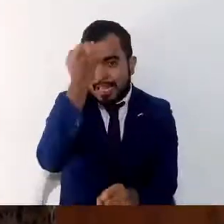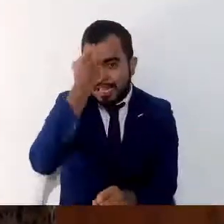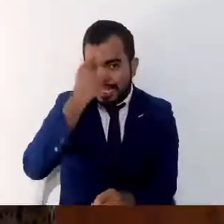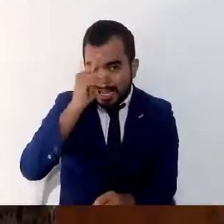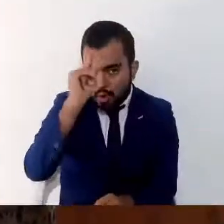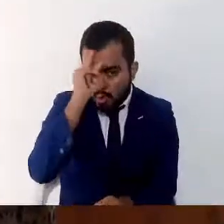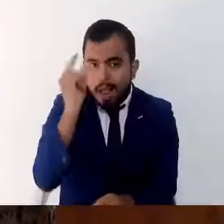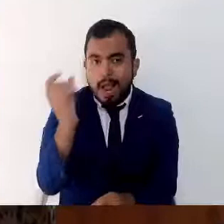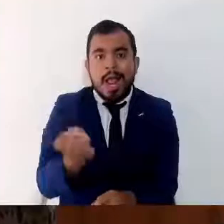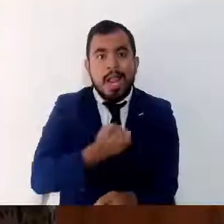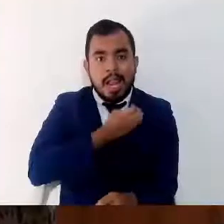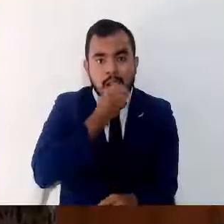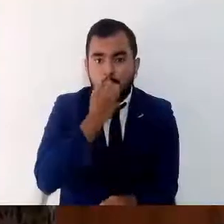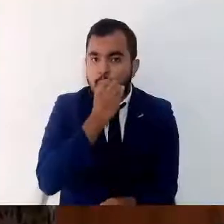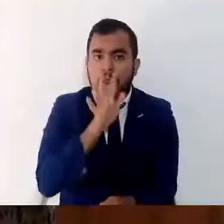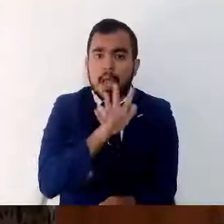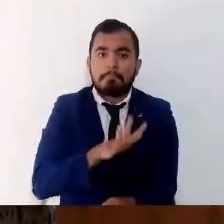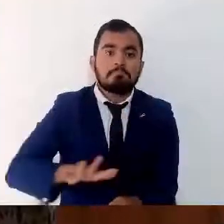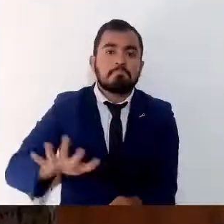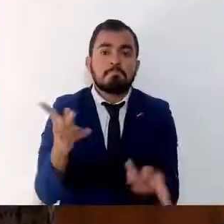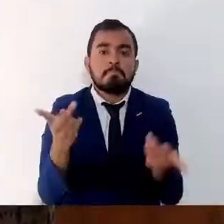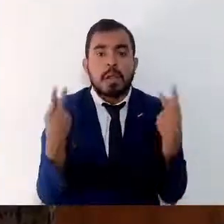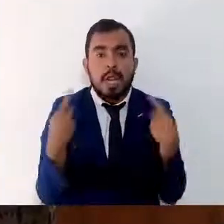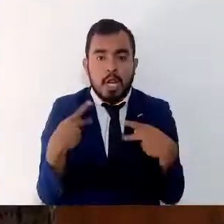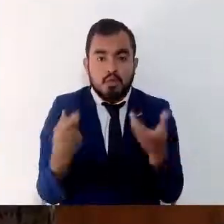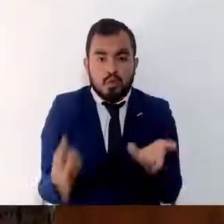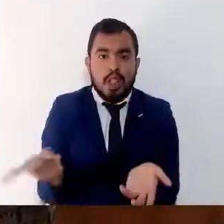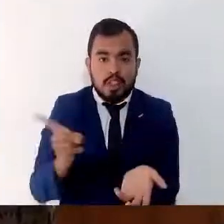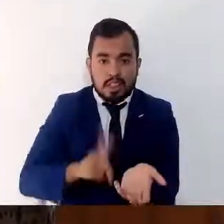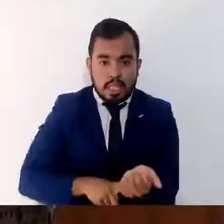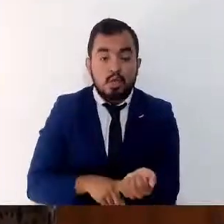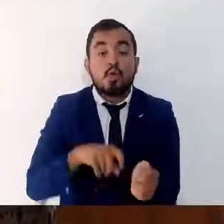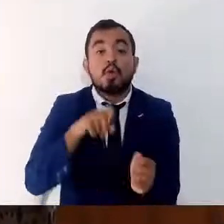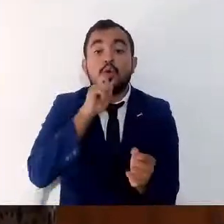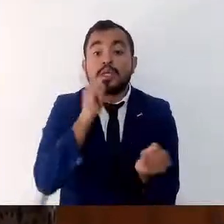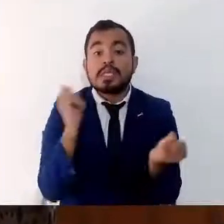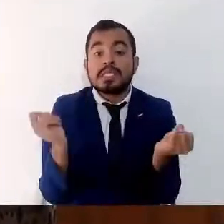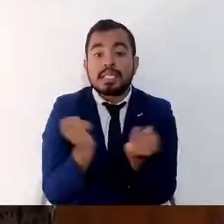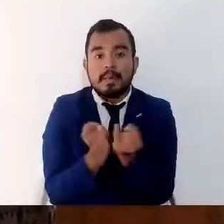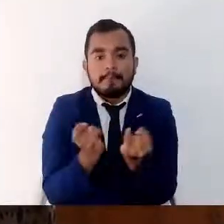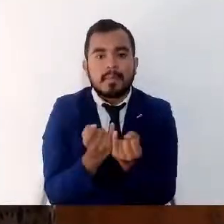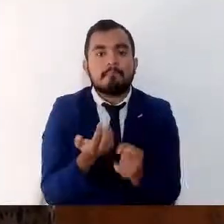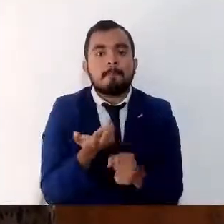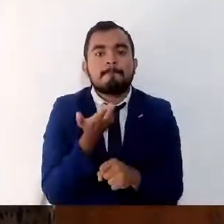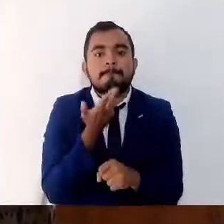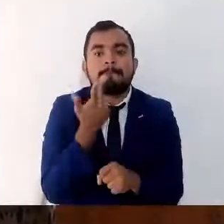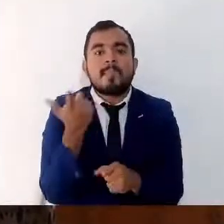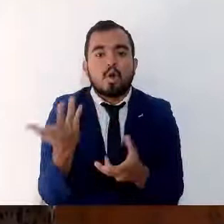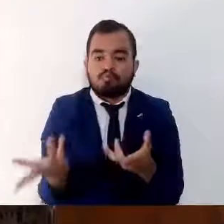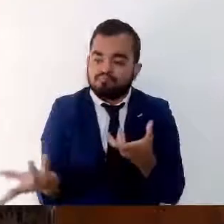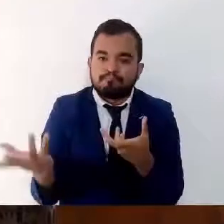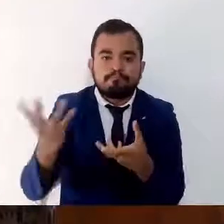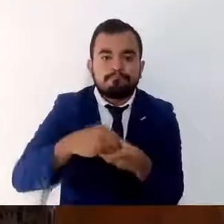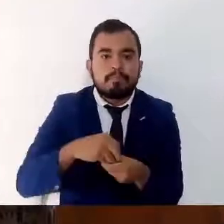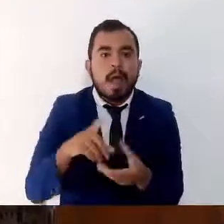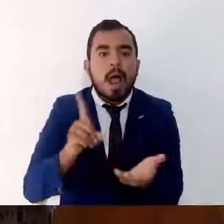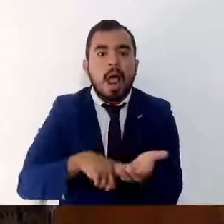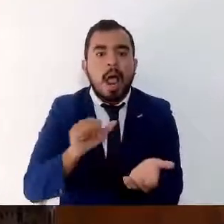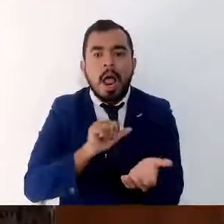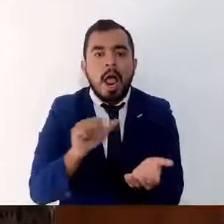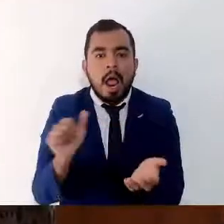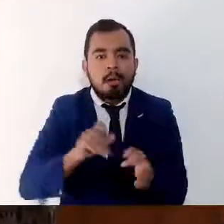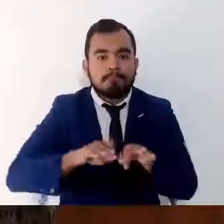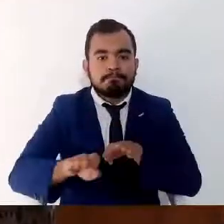los participantes, e igualmente a su mejor inserción en las actividades económicas durante su vida